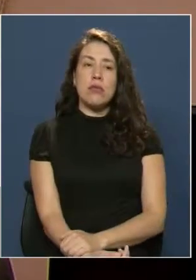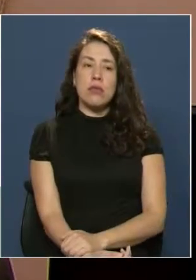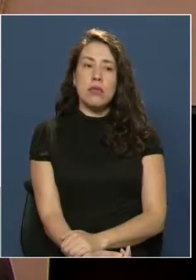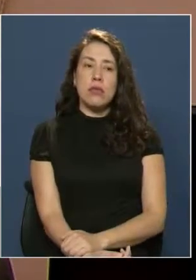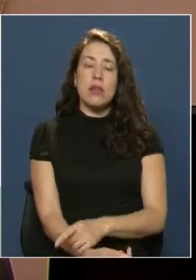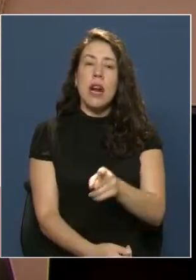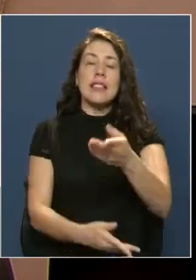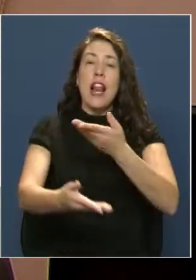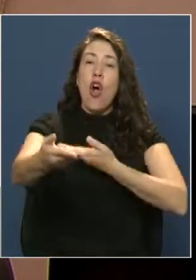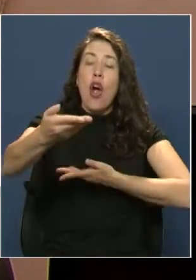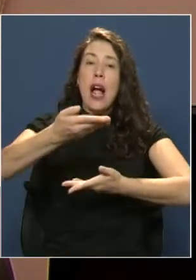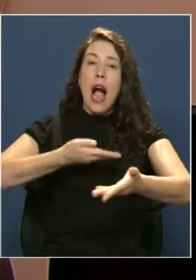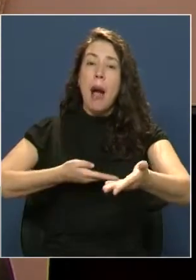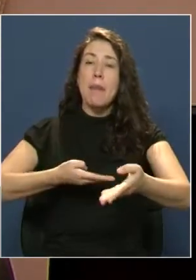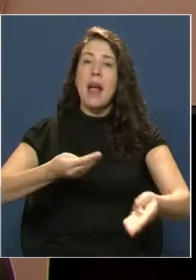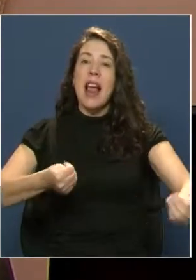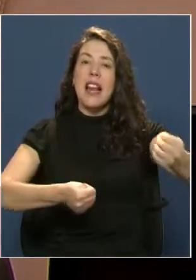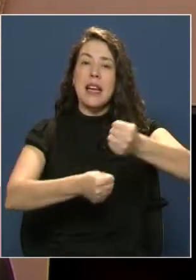sea reemplazado